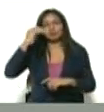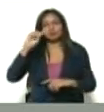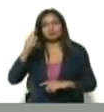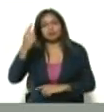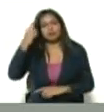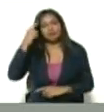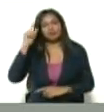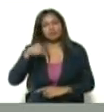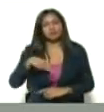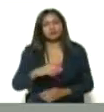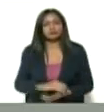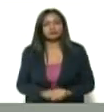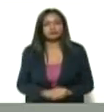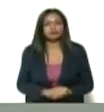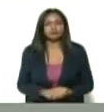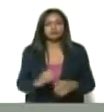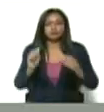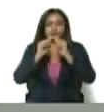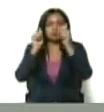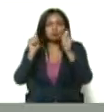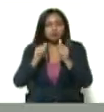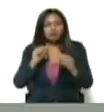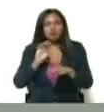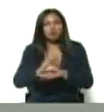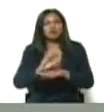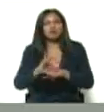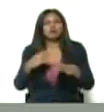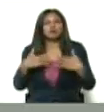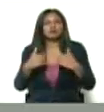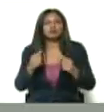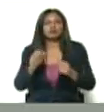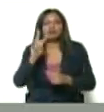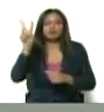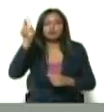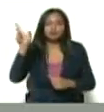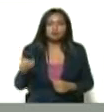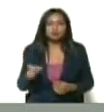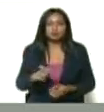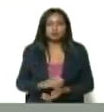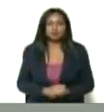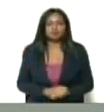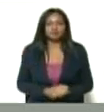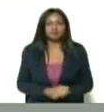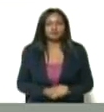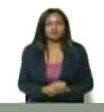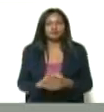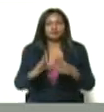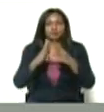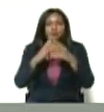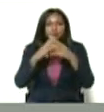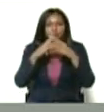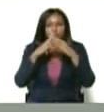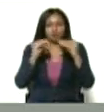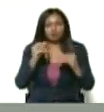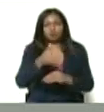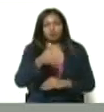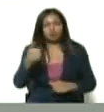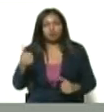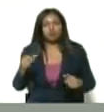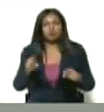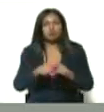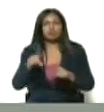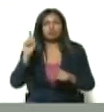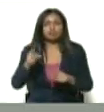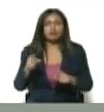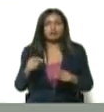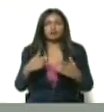día, en un sistema de protección de salud de todos los venezolanos. Todos los venezolanos deben tener su